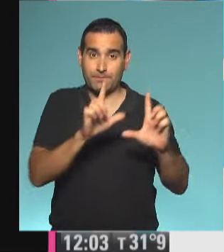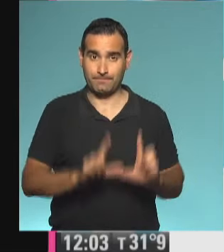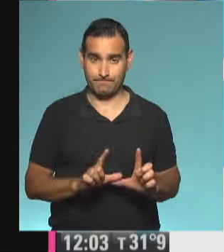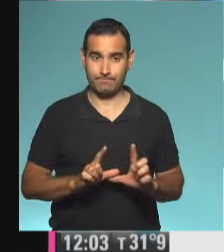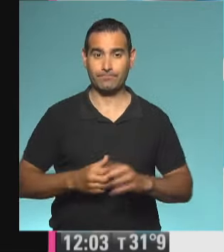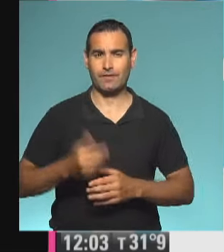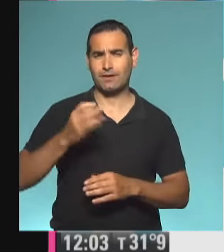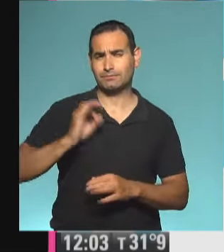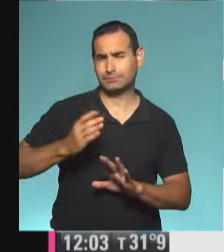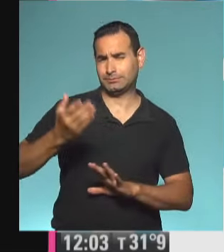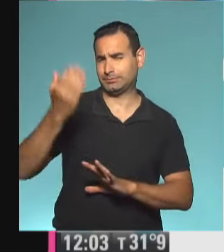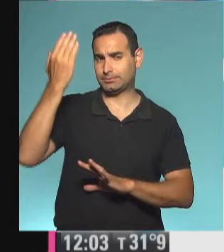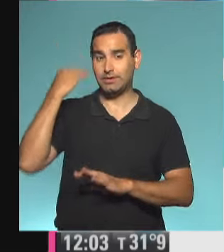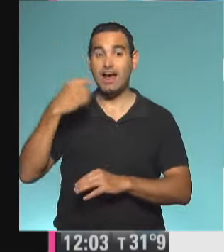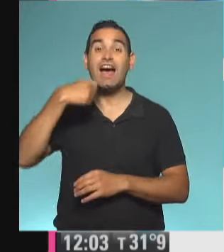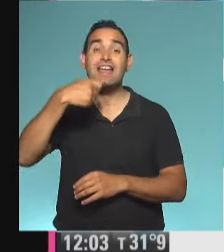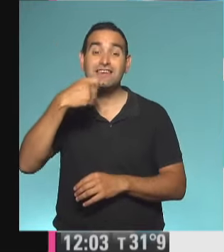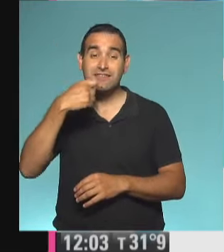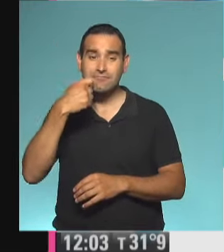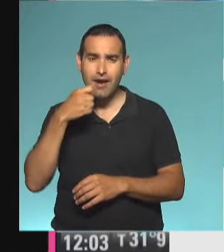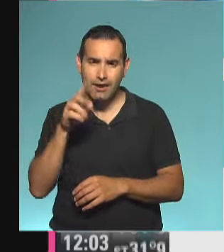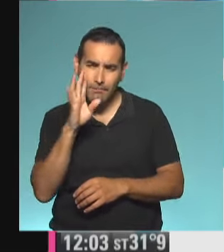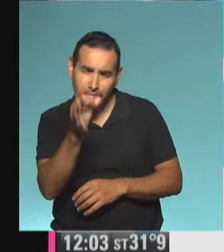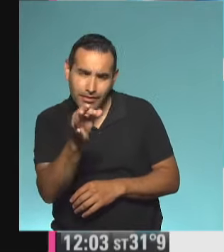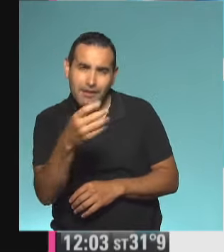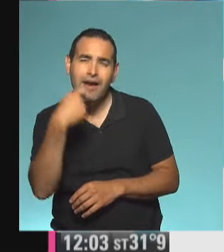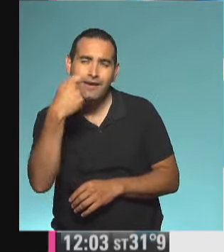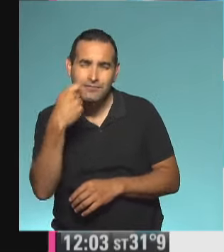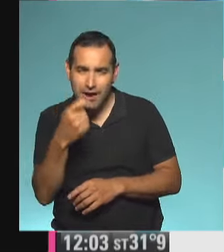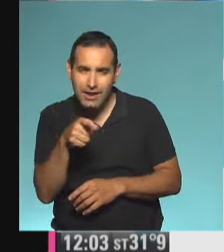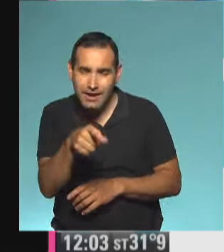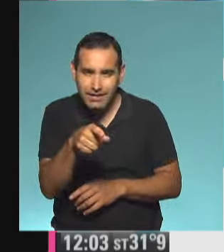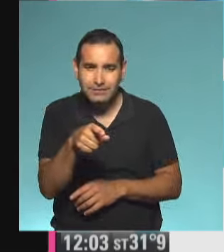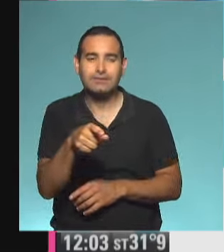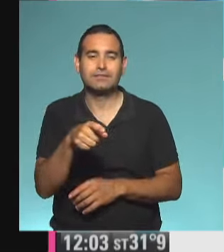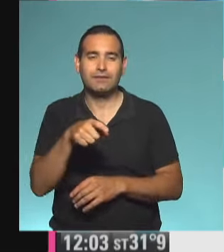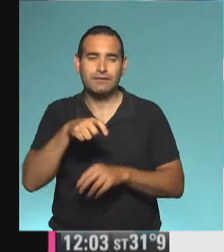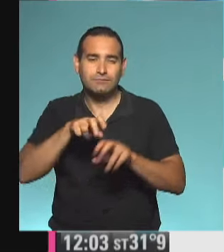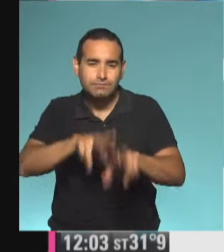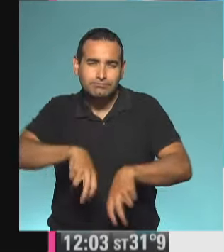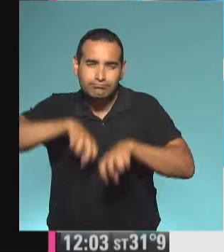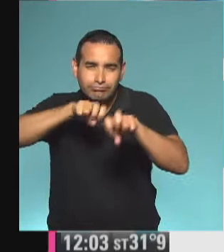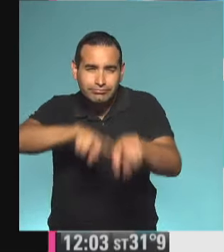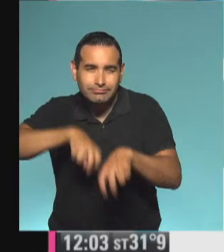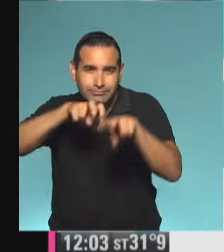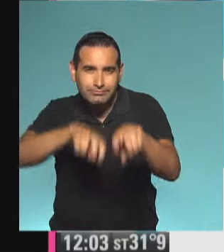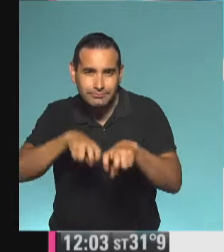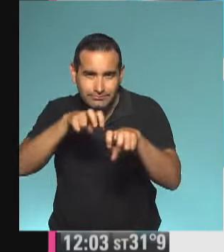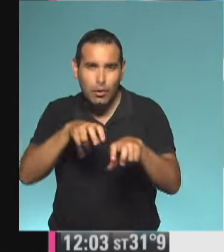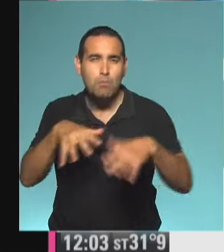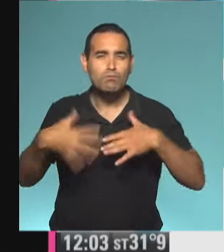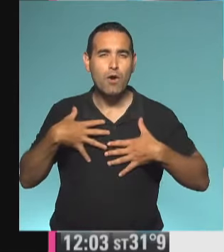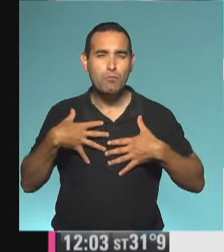arte prehistórico, ven cómo los animales ya se nota, ¿no? Que con estas pinceladas intentaban de generar movimiento en los